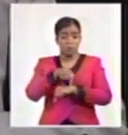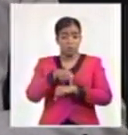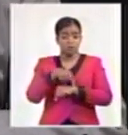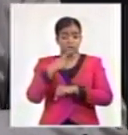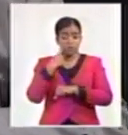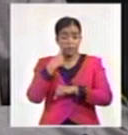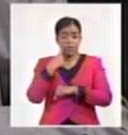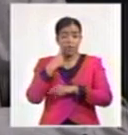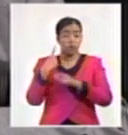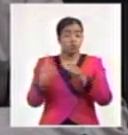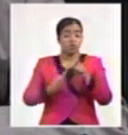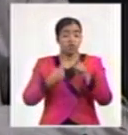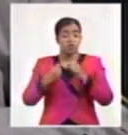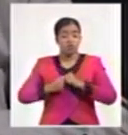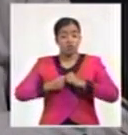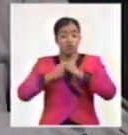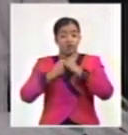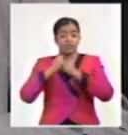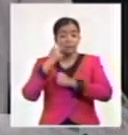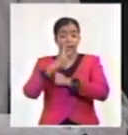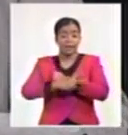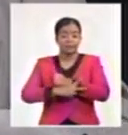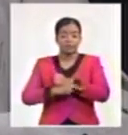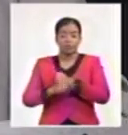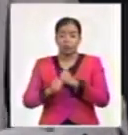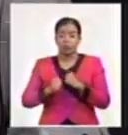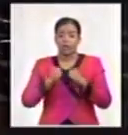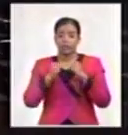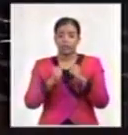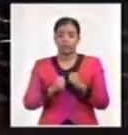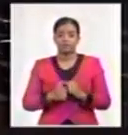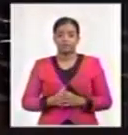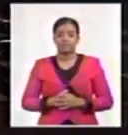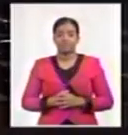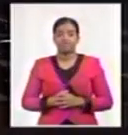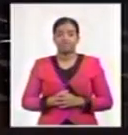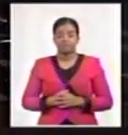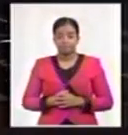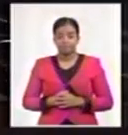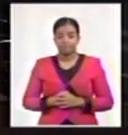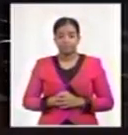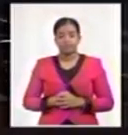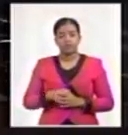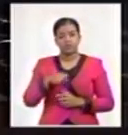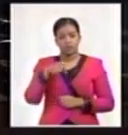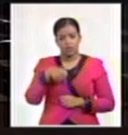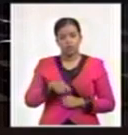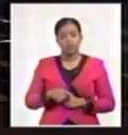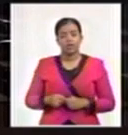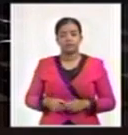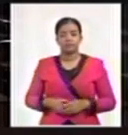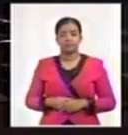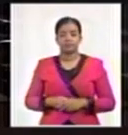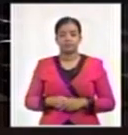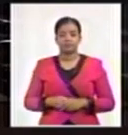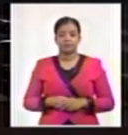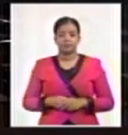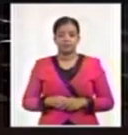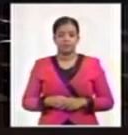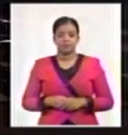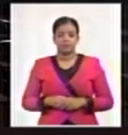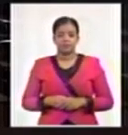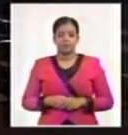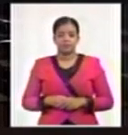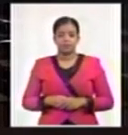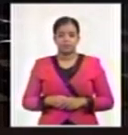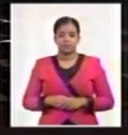estas agrupaciones es muy fuerte. Ahora, Jorge, hablando de, para engancharnos, ¿no?,